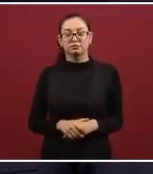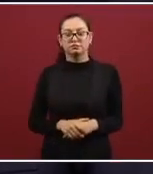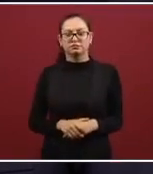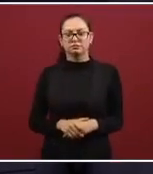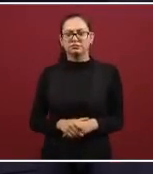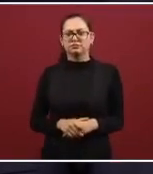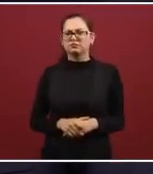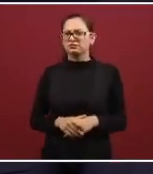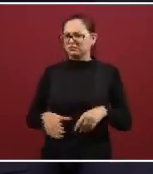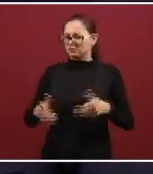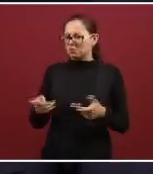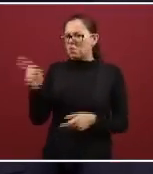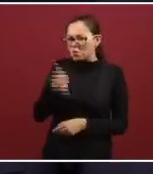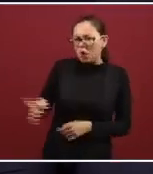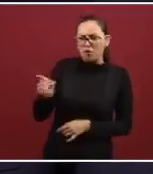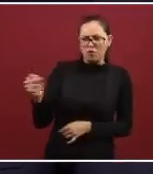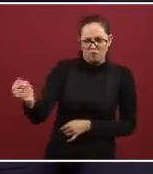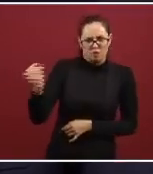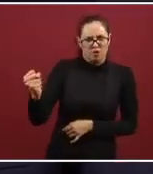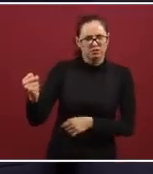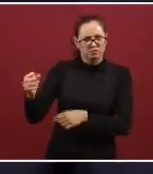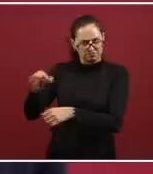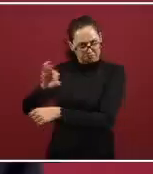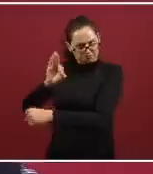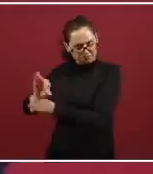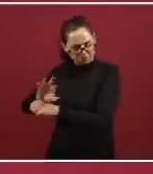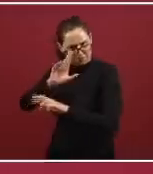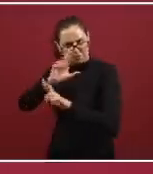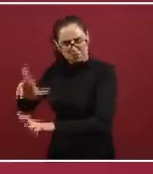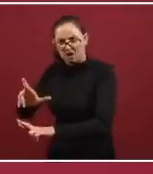¿Estamos con la democracia o no estamos? Lo mismo